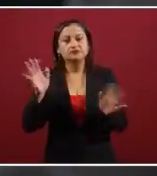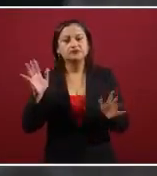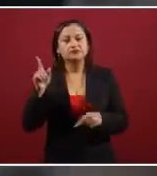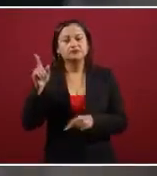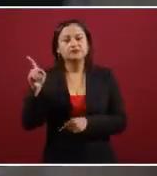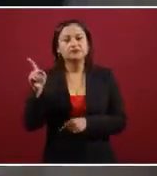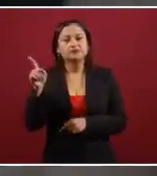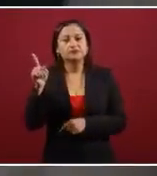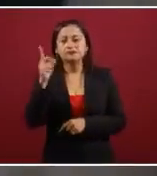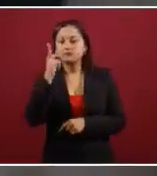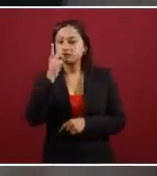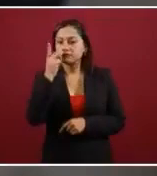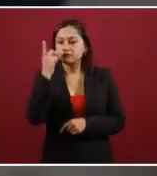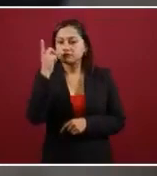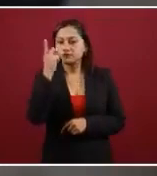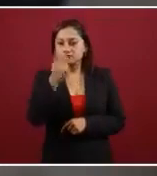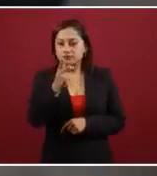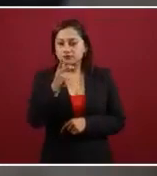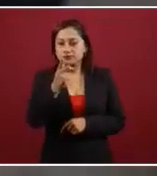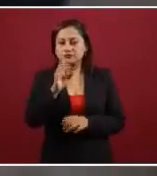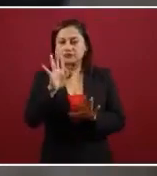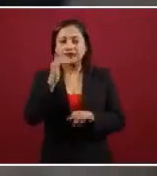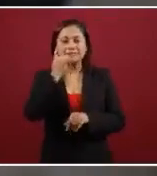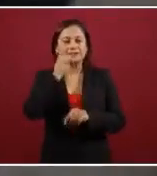respecto, vamos a cambiar un poquito de tema,